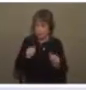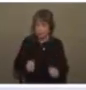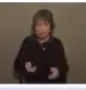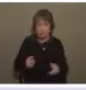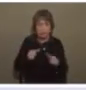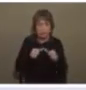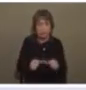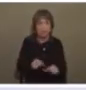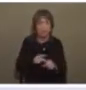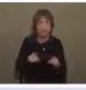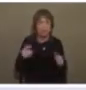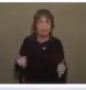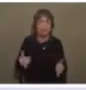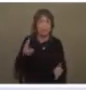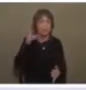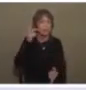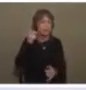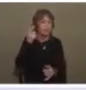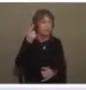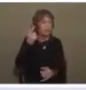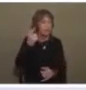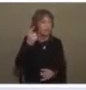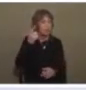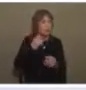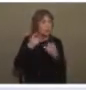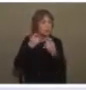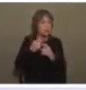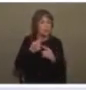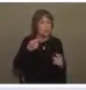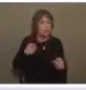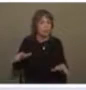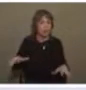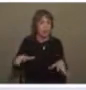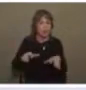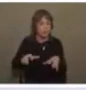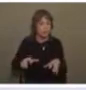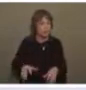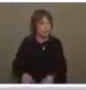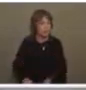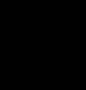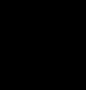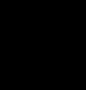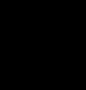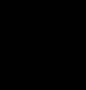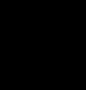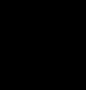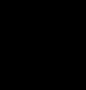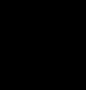questions from here. Yeah, from the public.